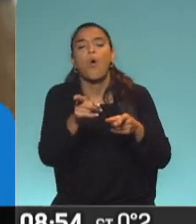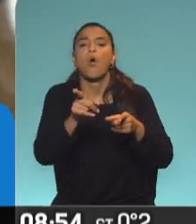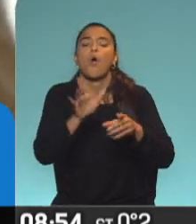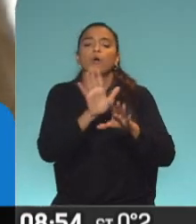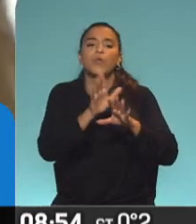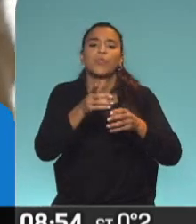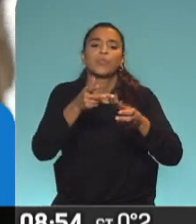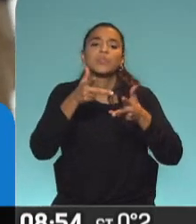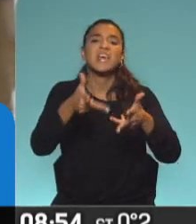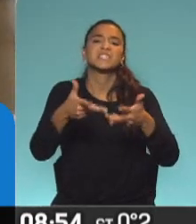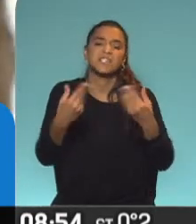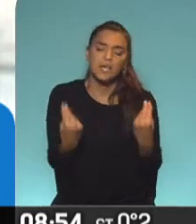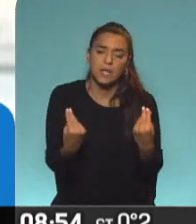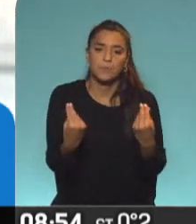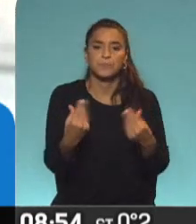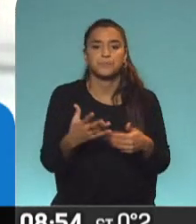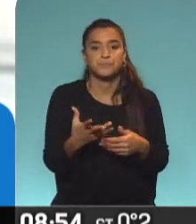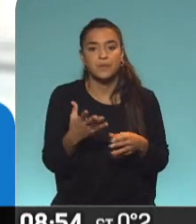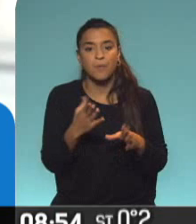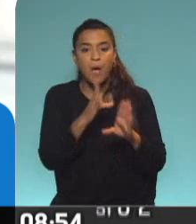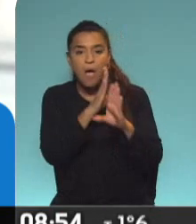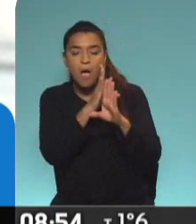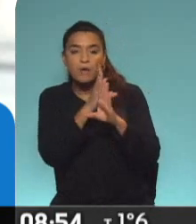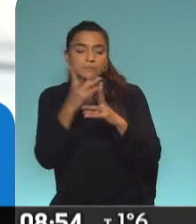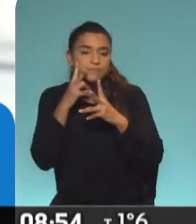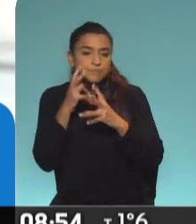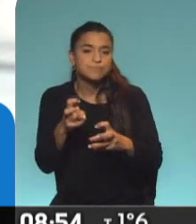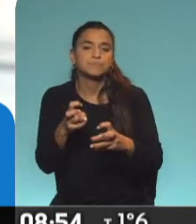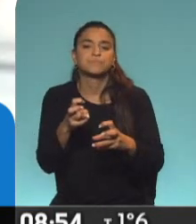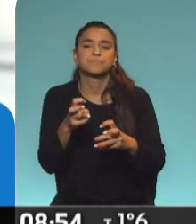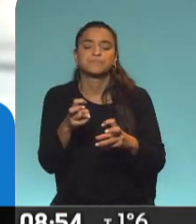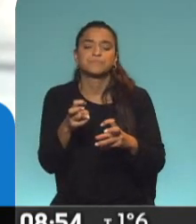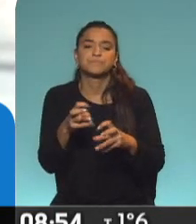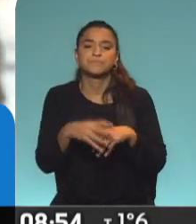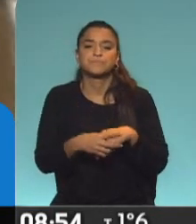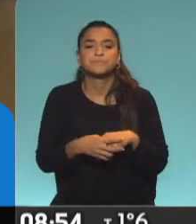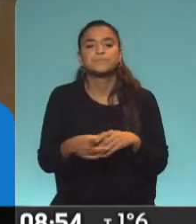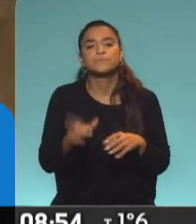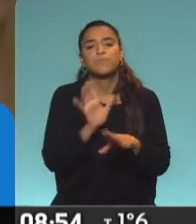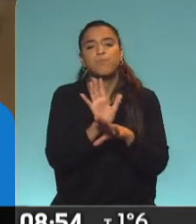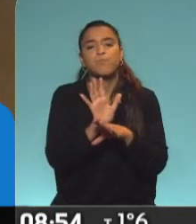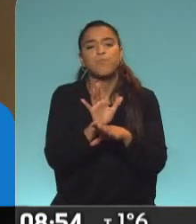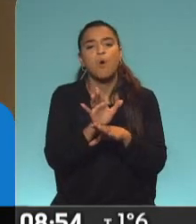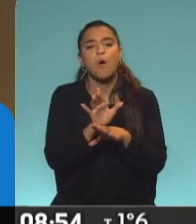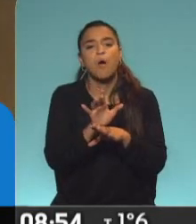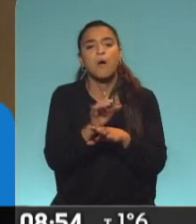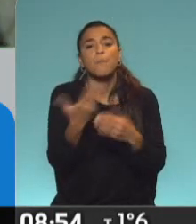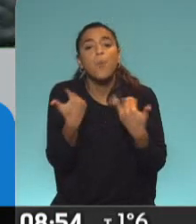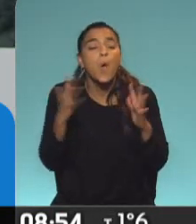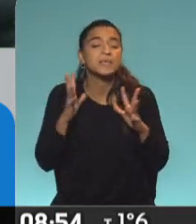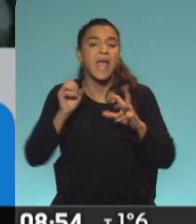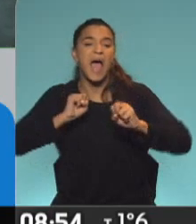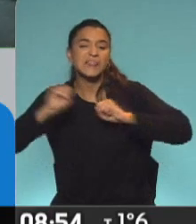comillas, de decir que estaban siguiendo a presuntos realizadores de